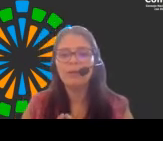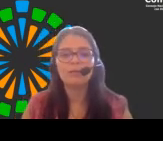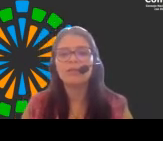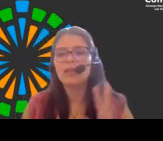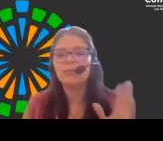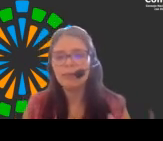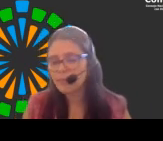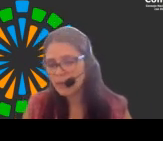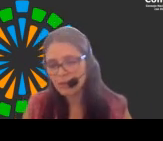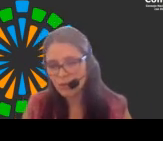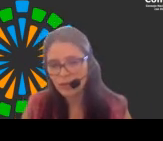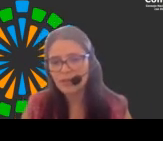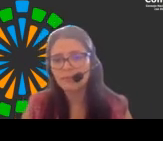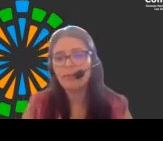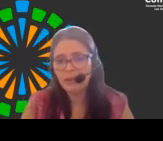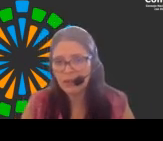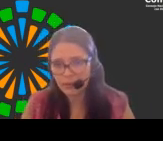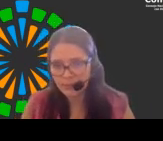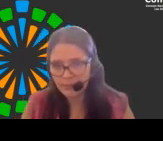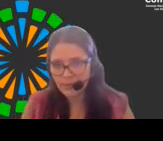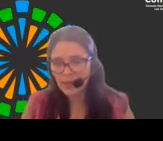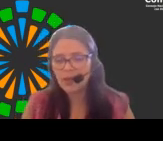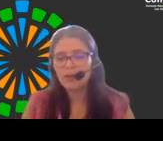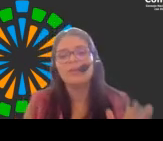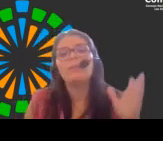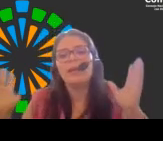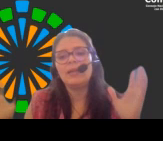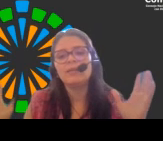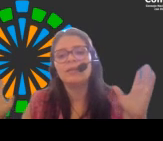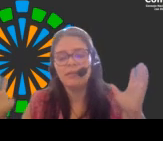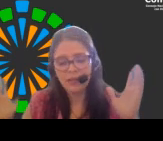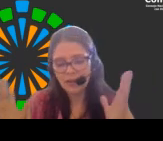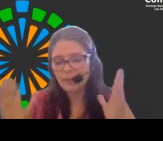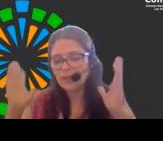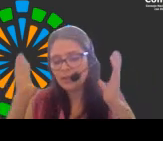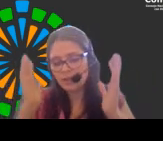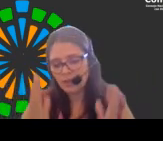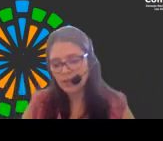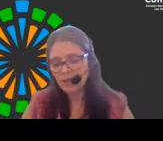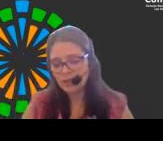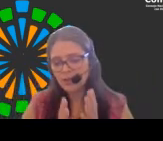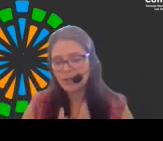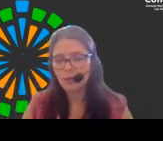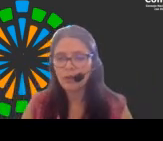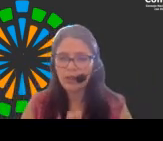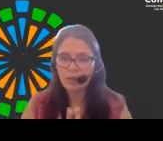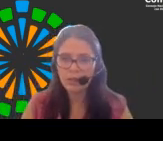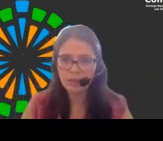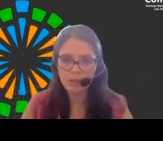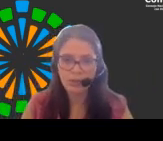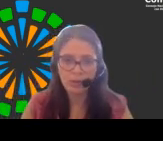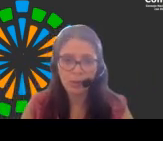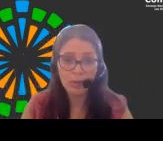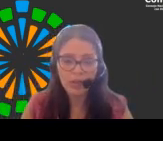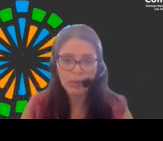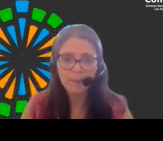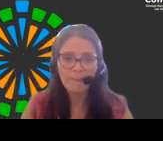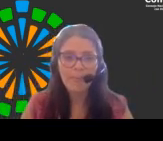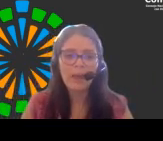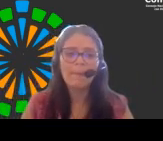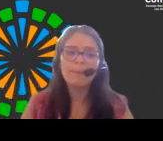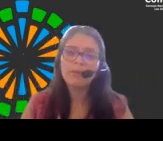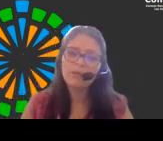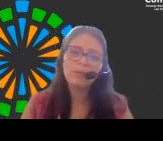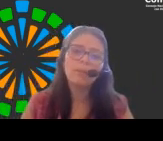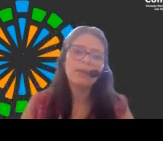pero incluso hasta las mismas mediciones varían Entonces el país definitivamente si tiene que llegar a concretar un instrumento único